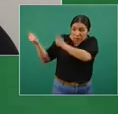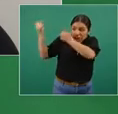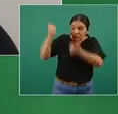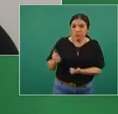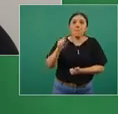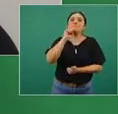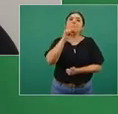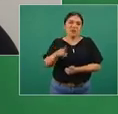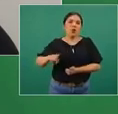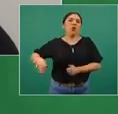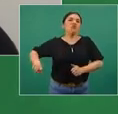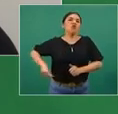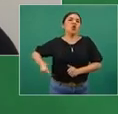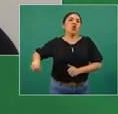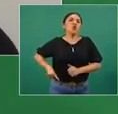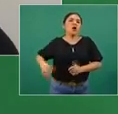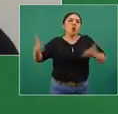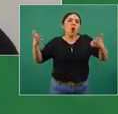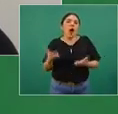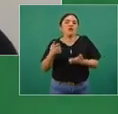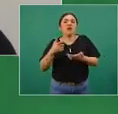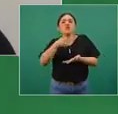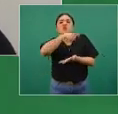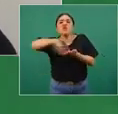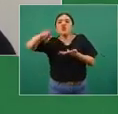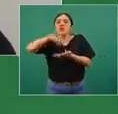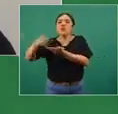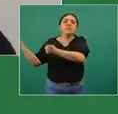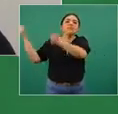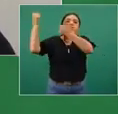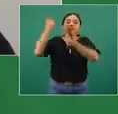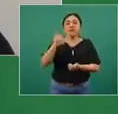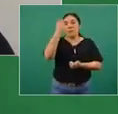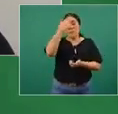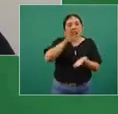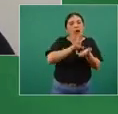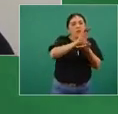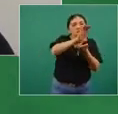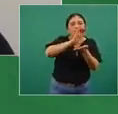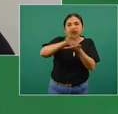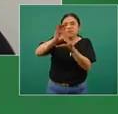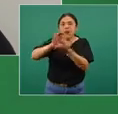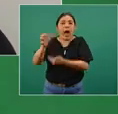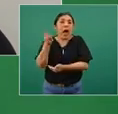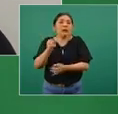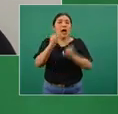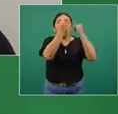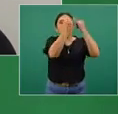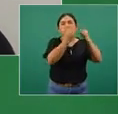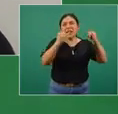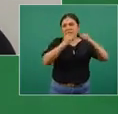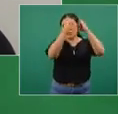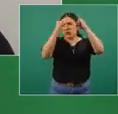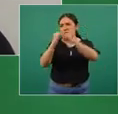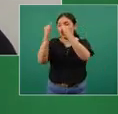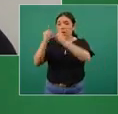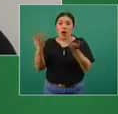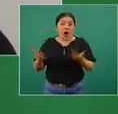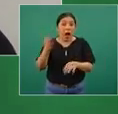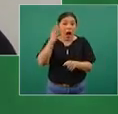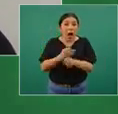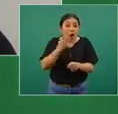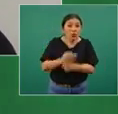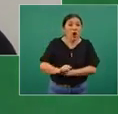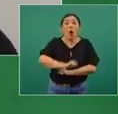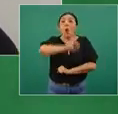vacuna oficial, la vacuna que se está distribuyendo y aplicando de manera institucional. Entonces, en este momento no